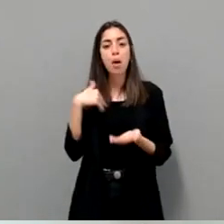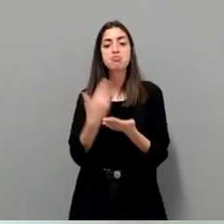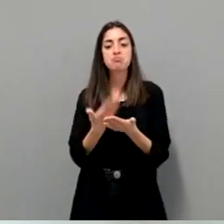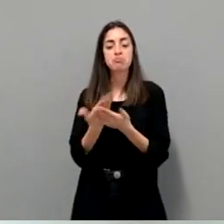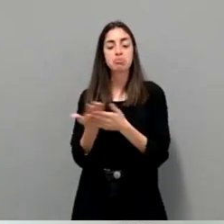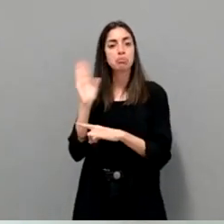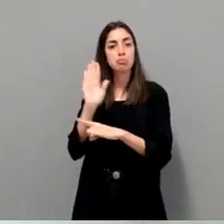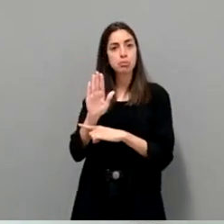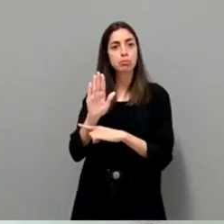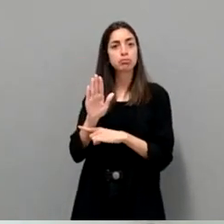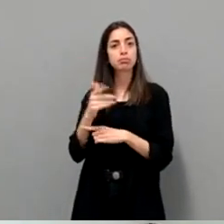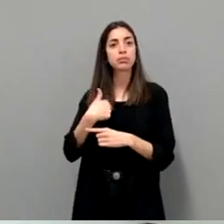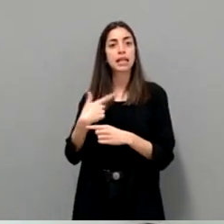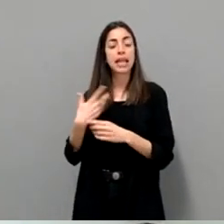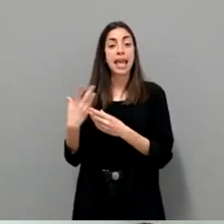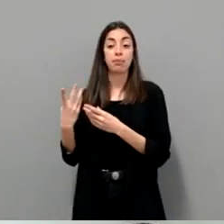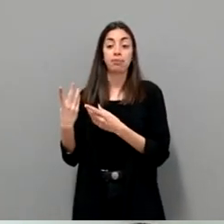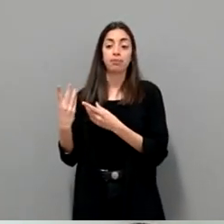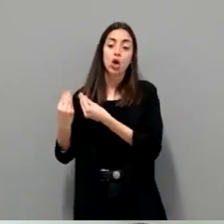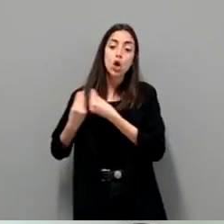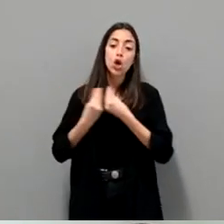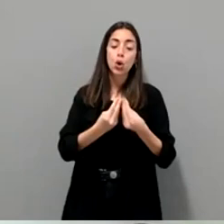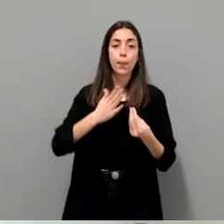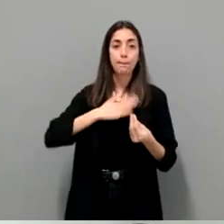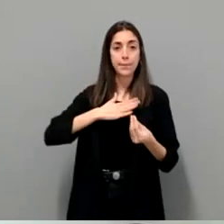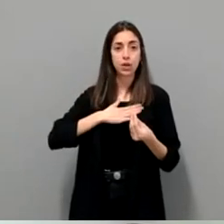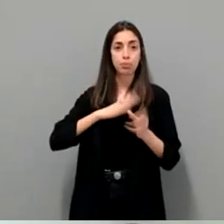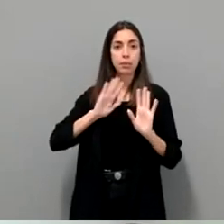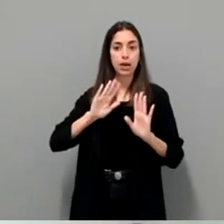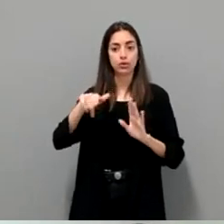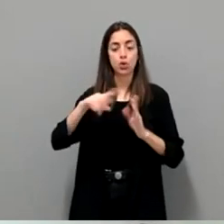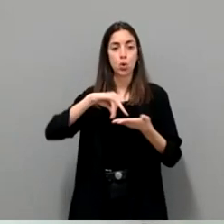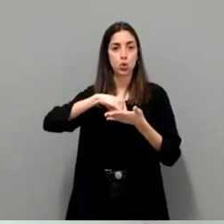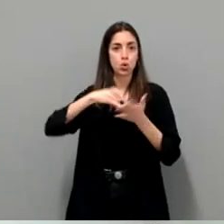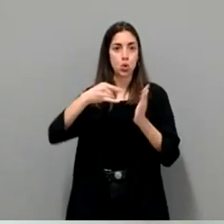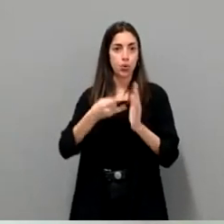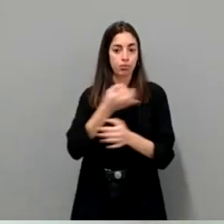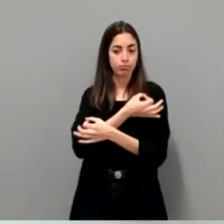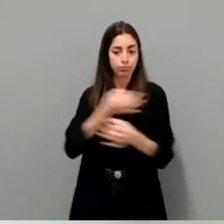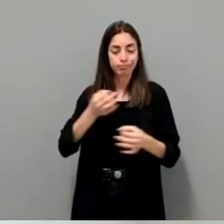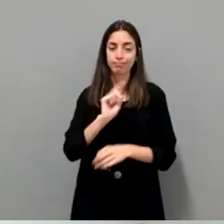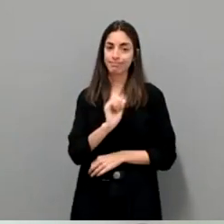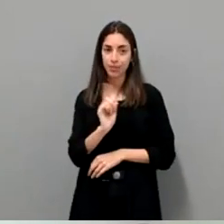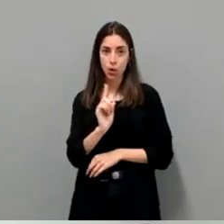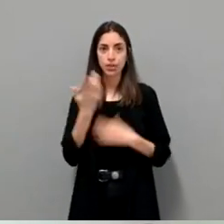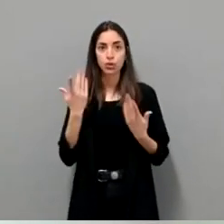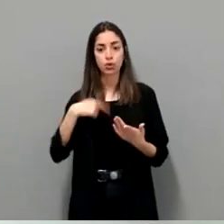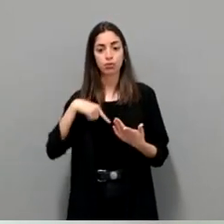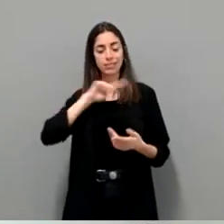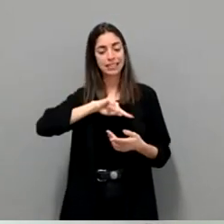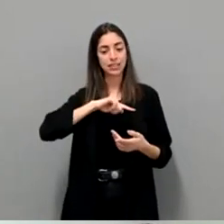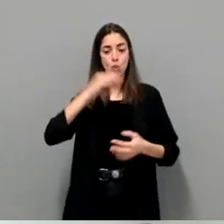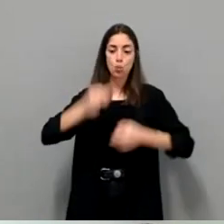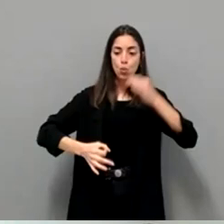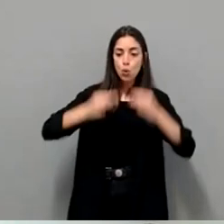acompañarme en lugar de mi cuidadora, pero no era una solución viable. Entonces me sentí juzgada y